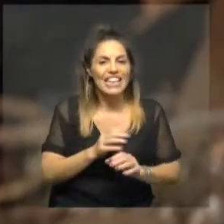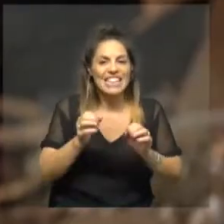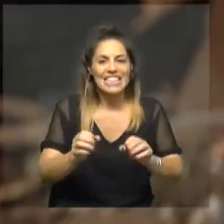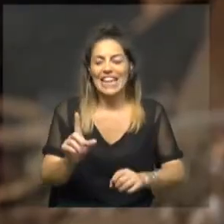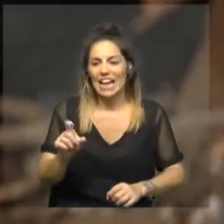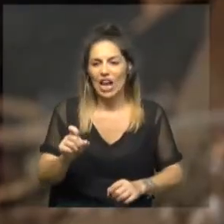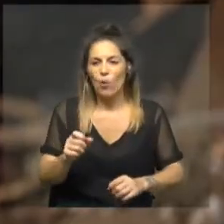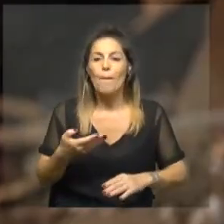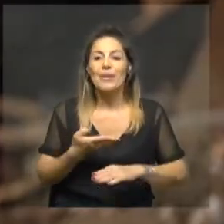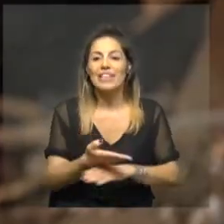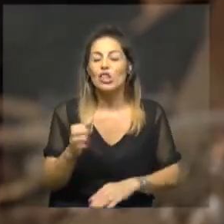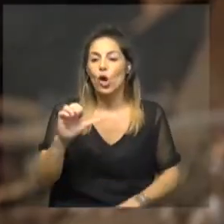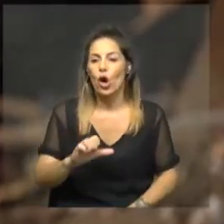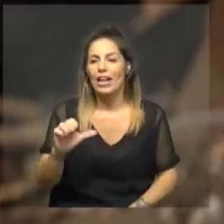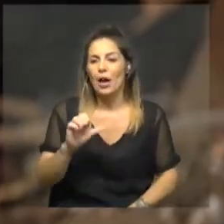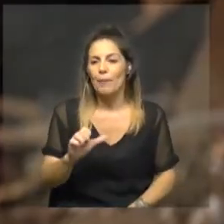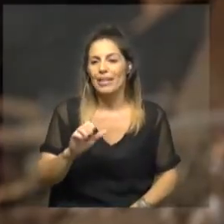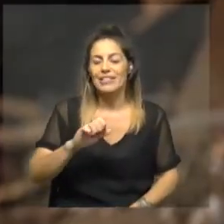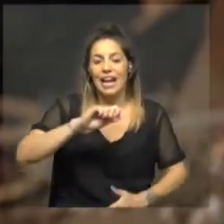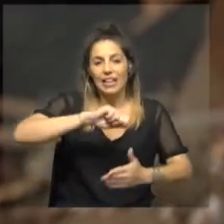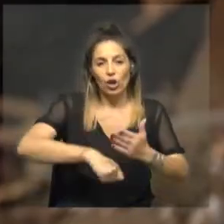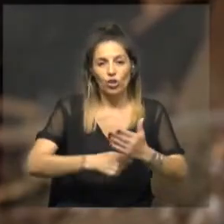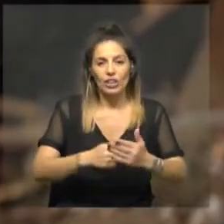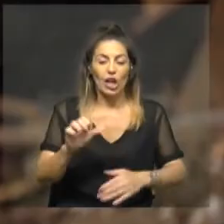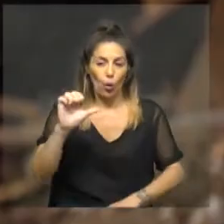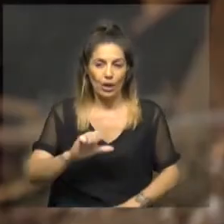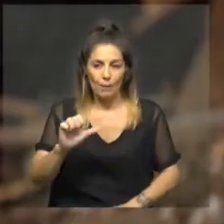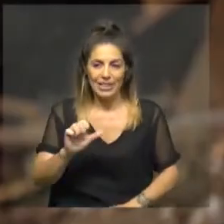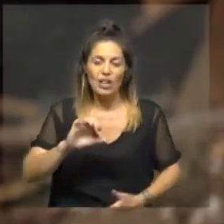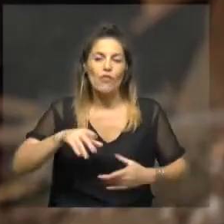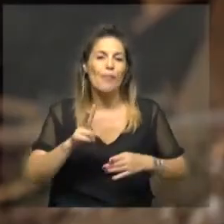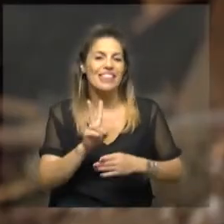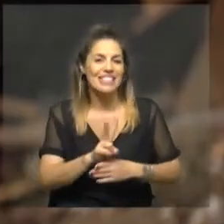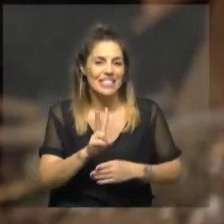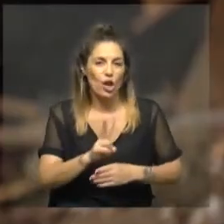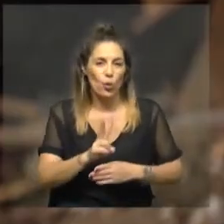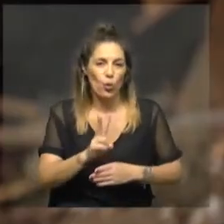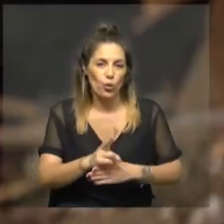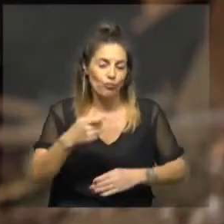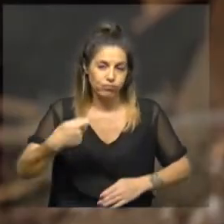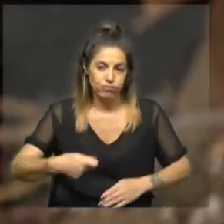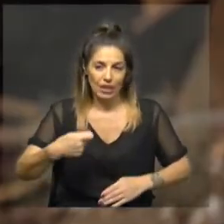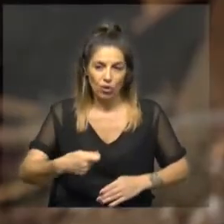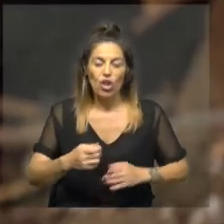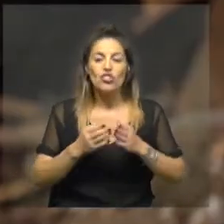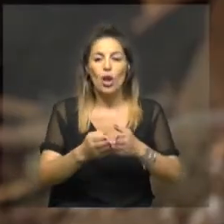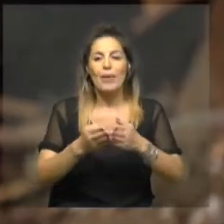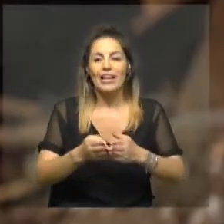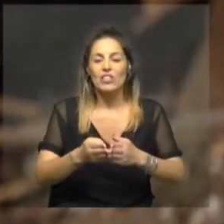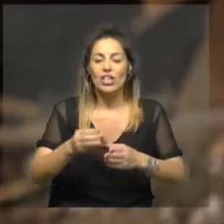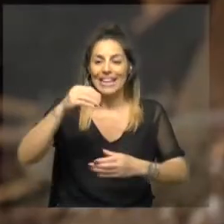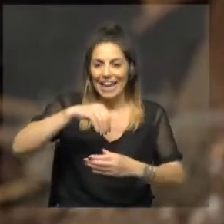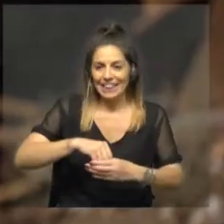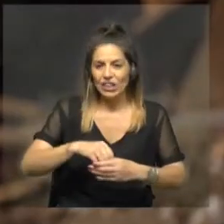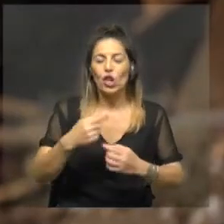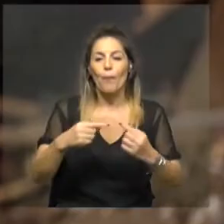tenga contratada una empresa ORRO, que funcionan como un seguro, que básicamente son embarcaciones que a bordo tienen